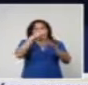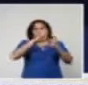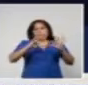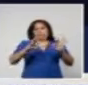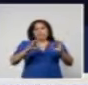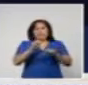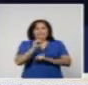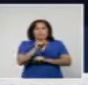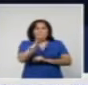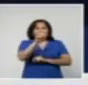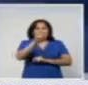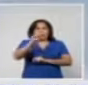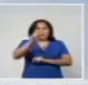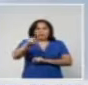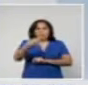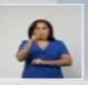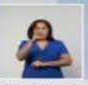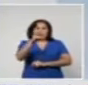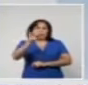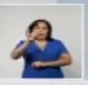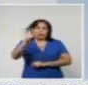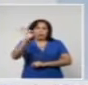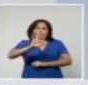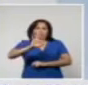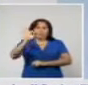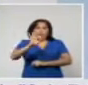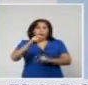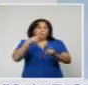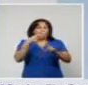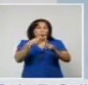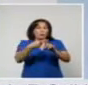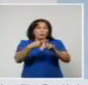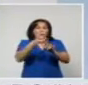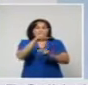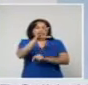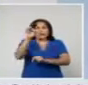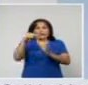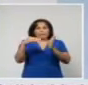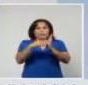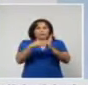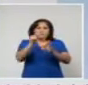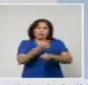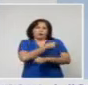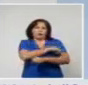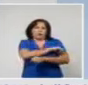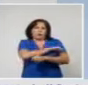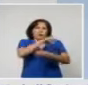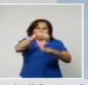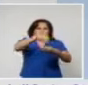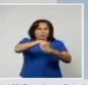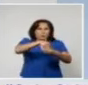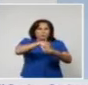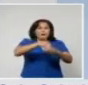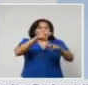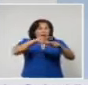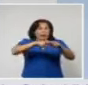a 20,39 por 100.000 habitantes, se incrementa en la provincia de La Habana